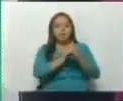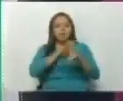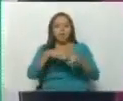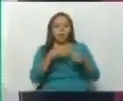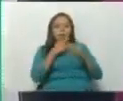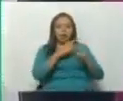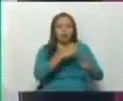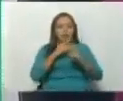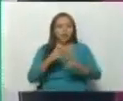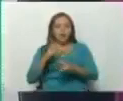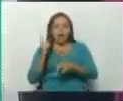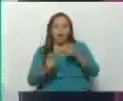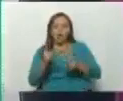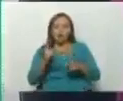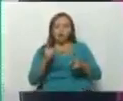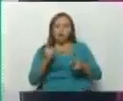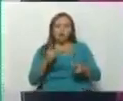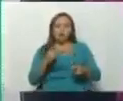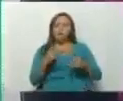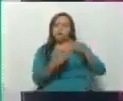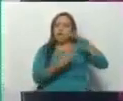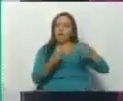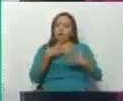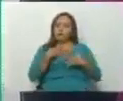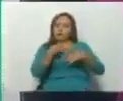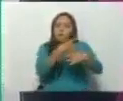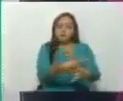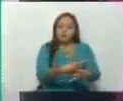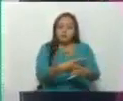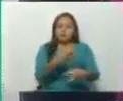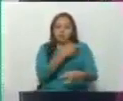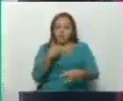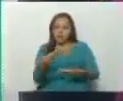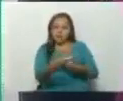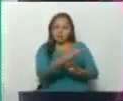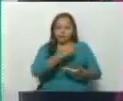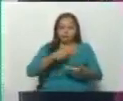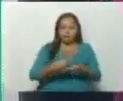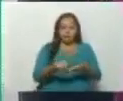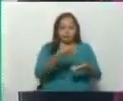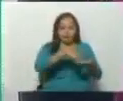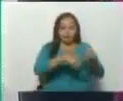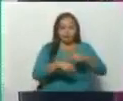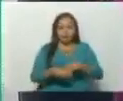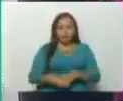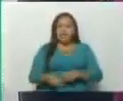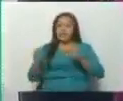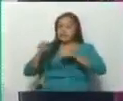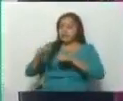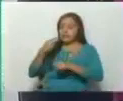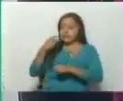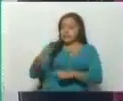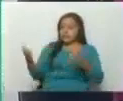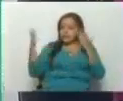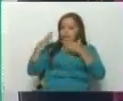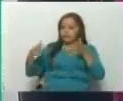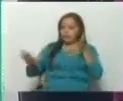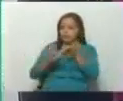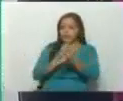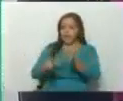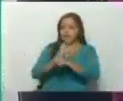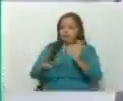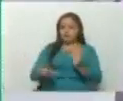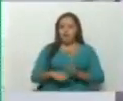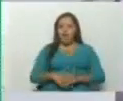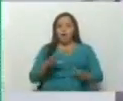que arroja resultados interesantes y que nos interesa seguir recogiendo. Y que ilustra un poco lo que el espíritu de la ley. Sí. Muchísimas gracias por